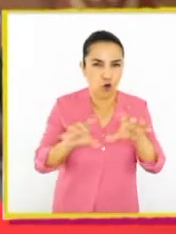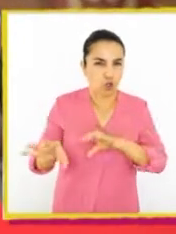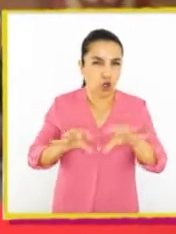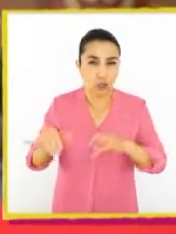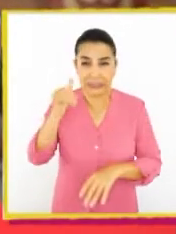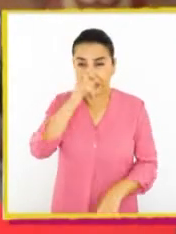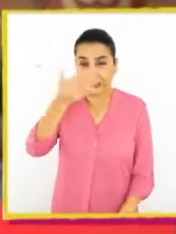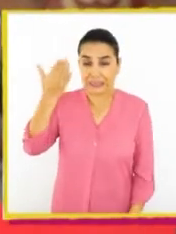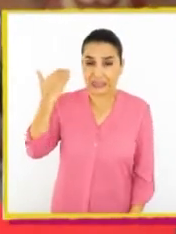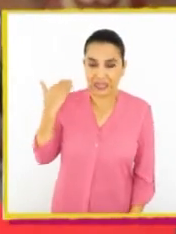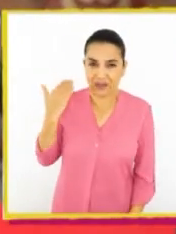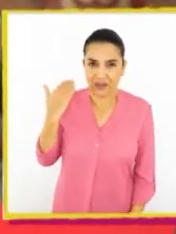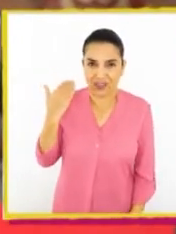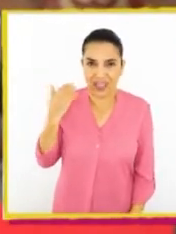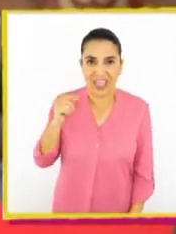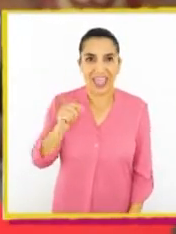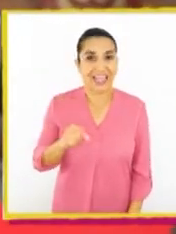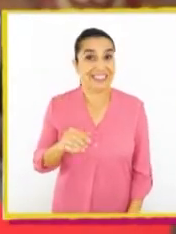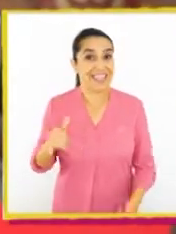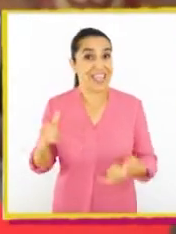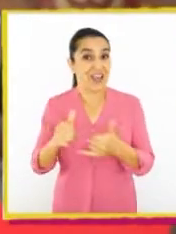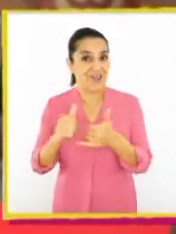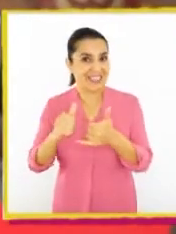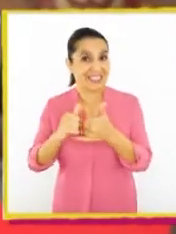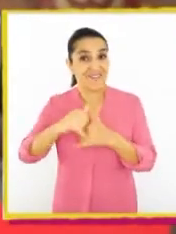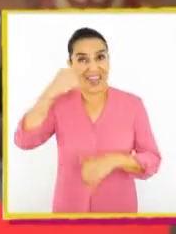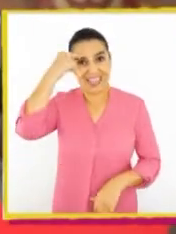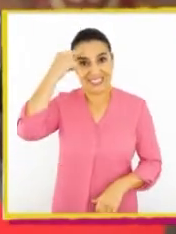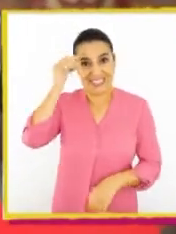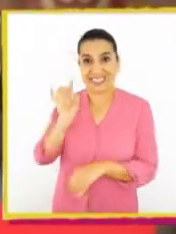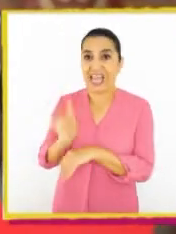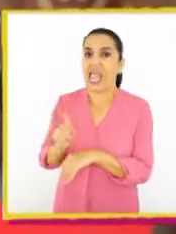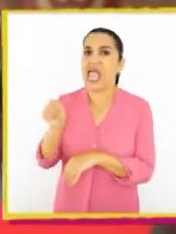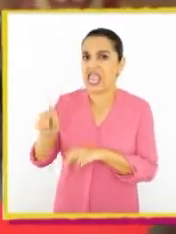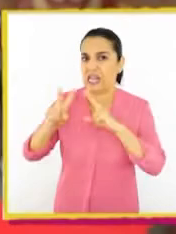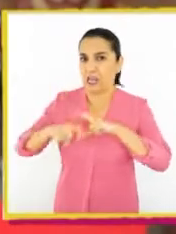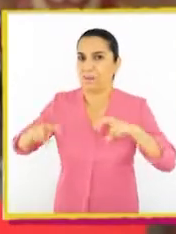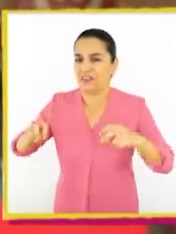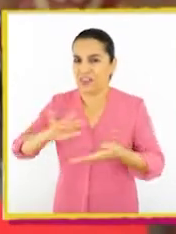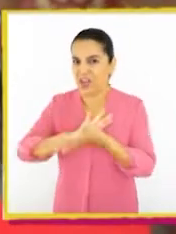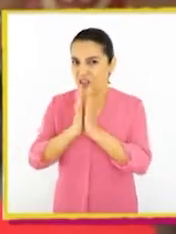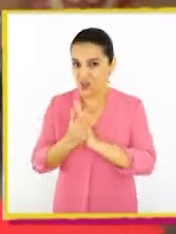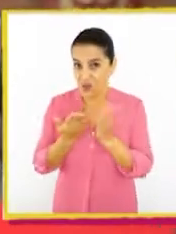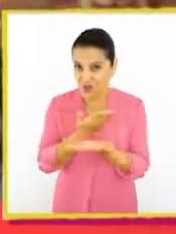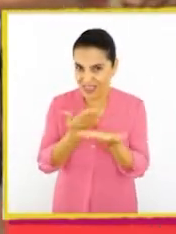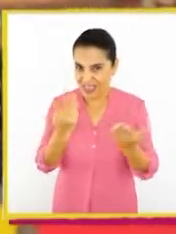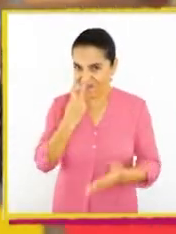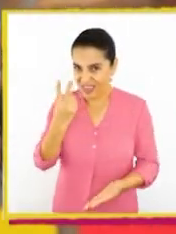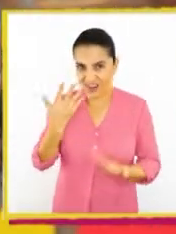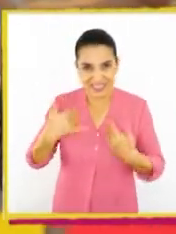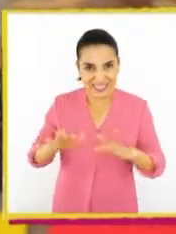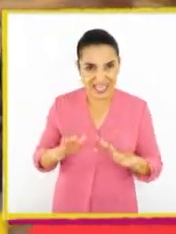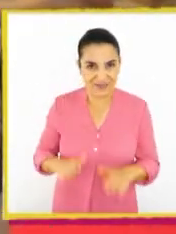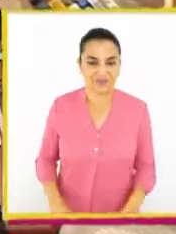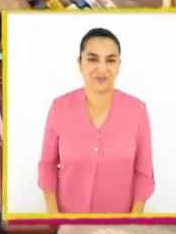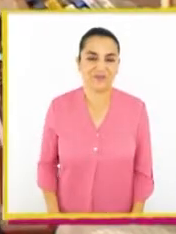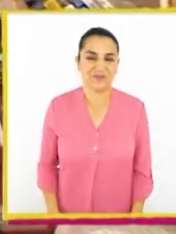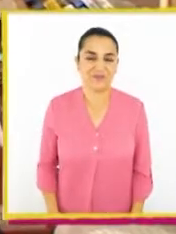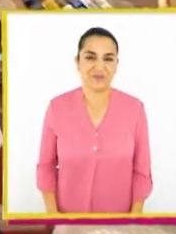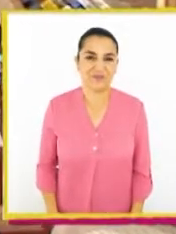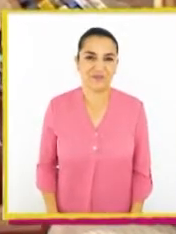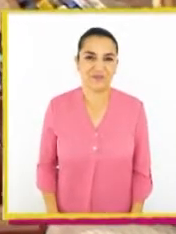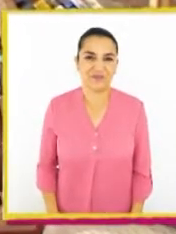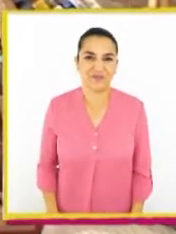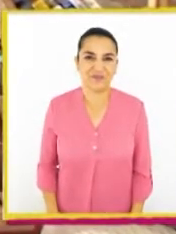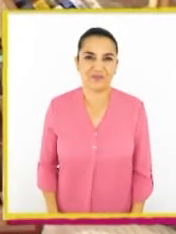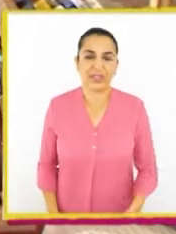de esa época? ¿Y si le mando un WhatsApp a César? Él investiga todo, ya se dieron cuenta, ¿no? A ver.